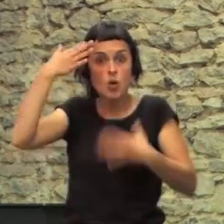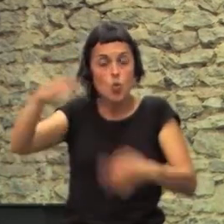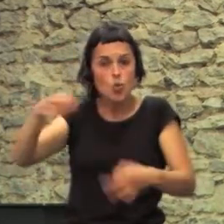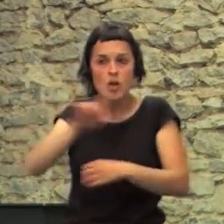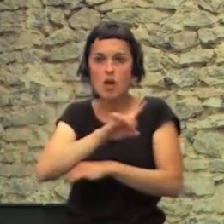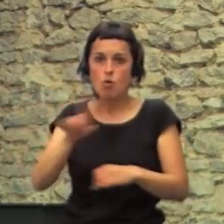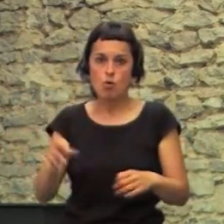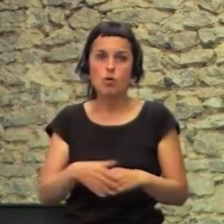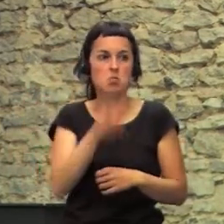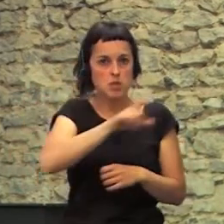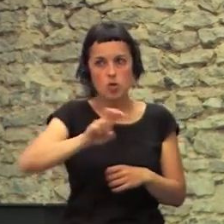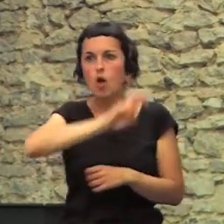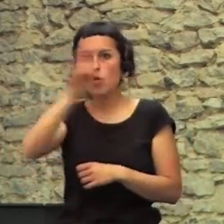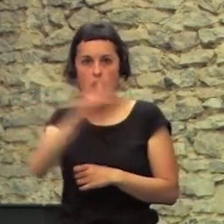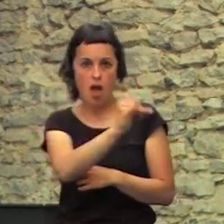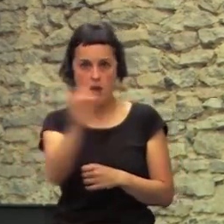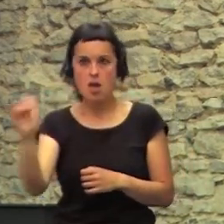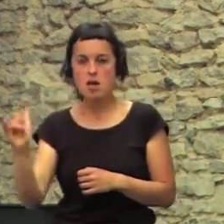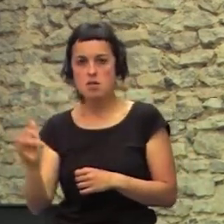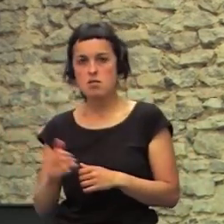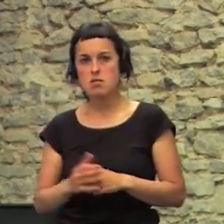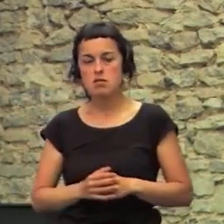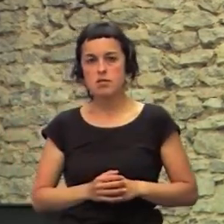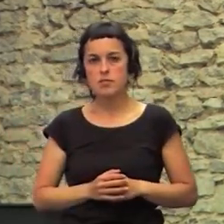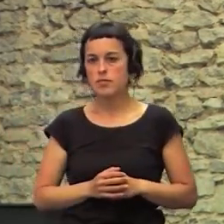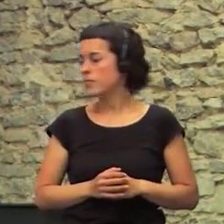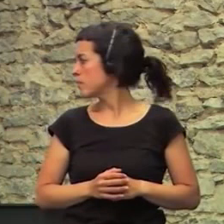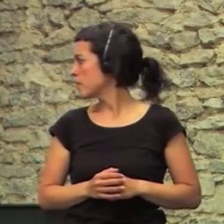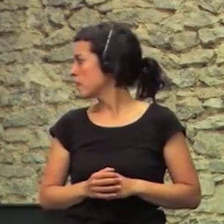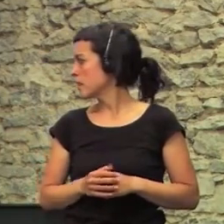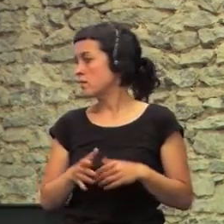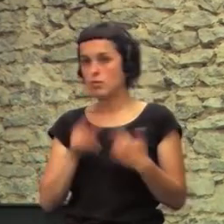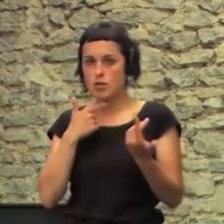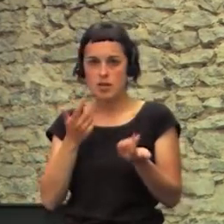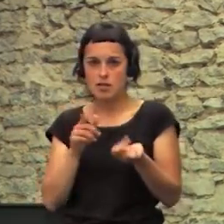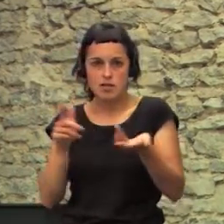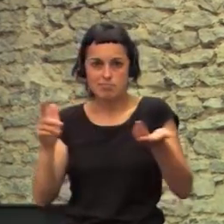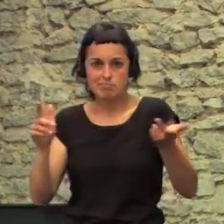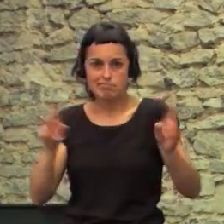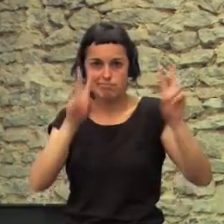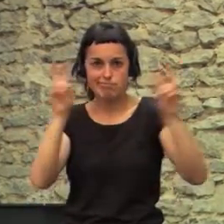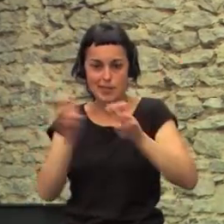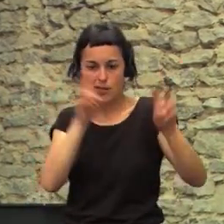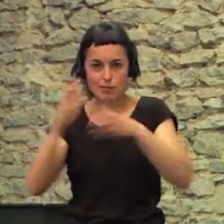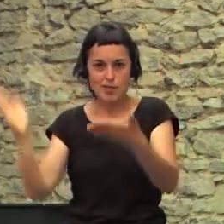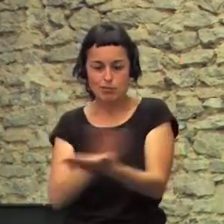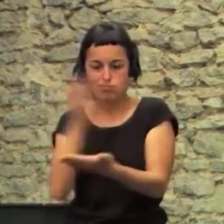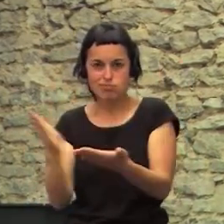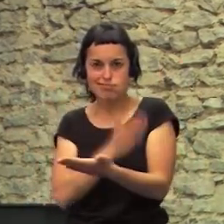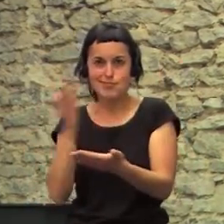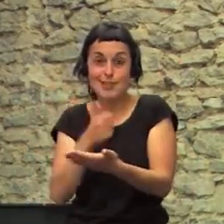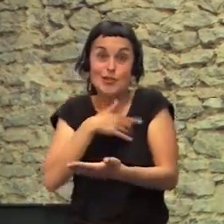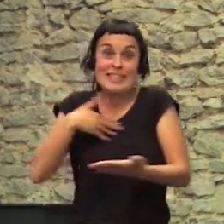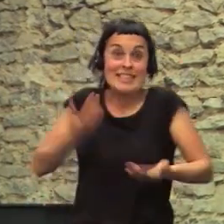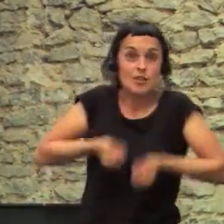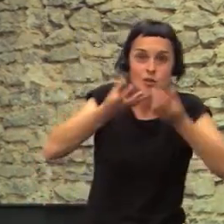estaba cargada esa carga de lo monstruoso. Y me he pasado así un montón de cosas que os iba a contar